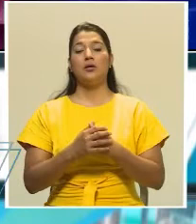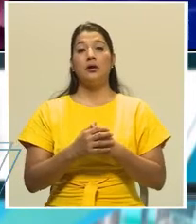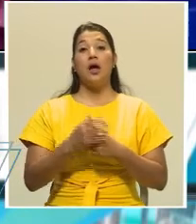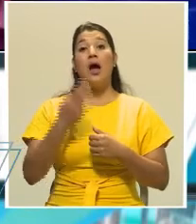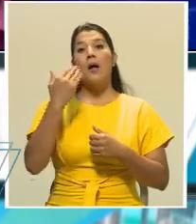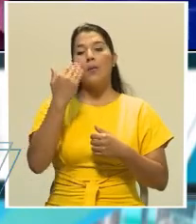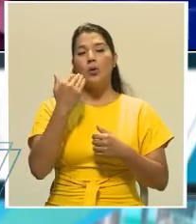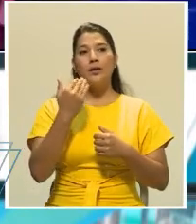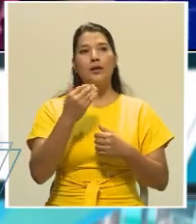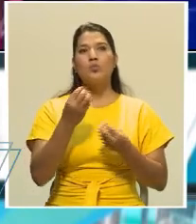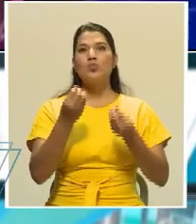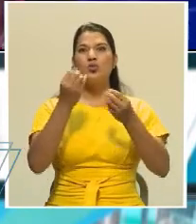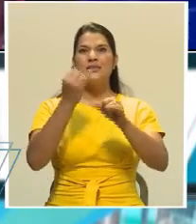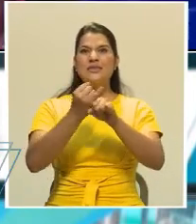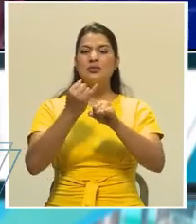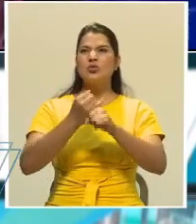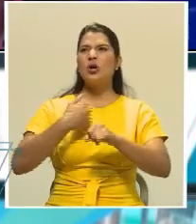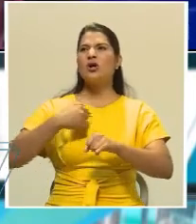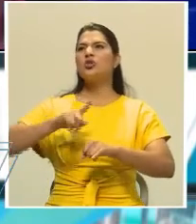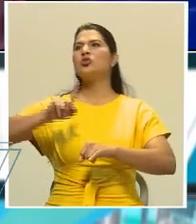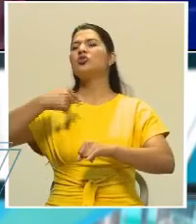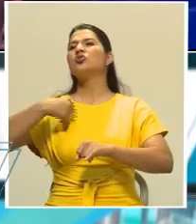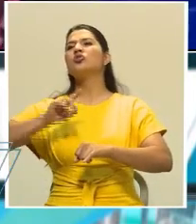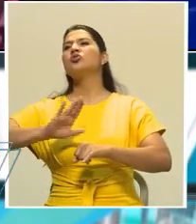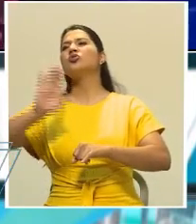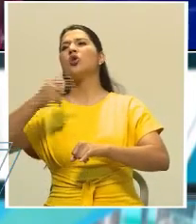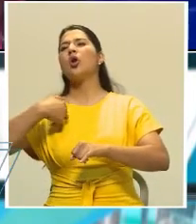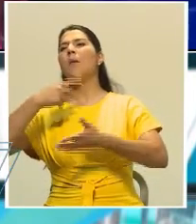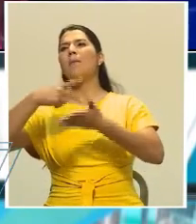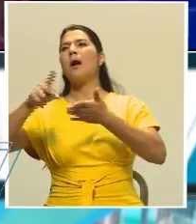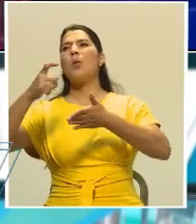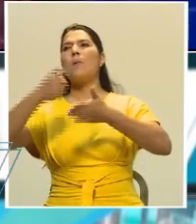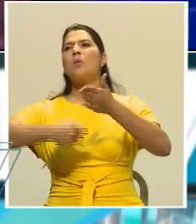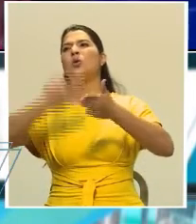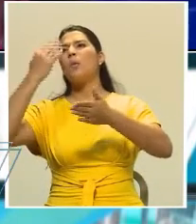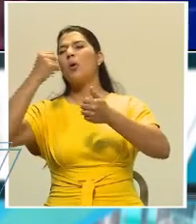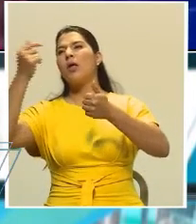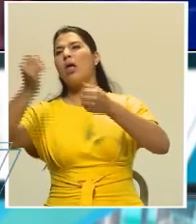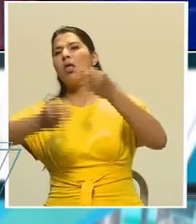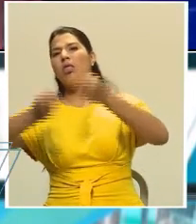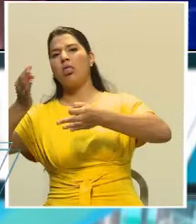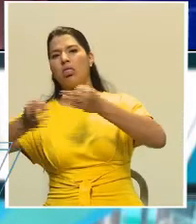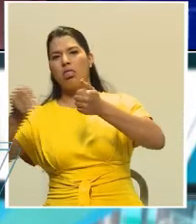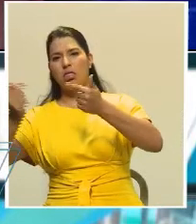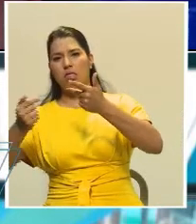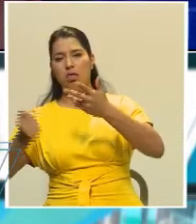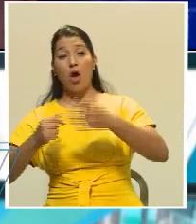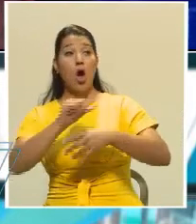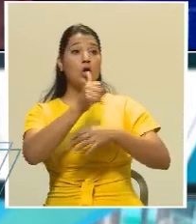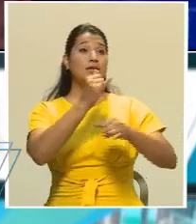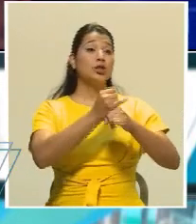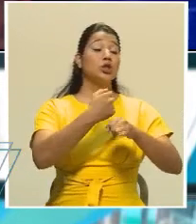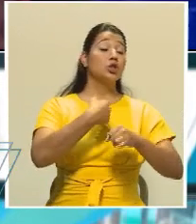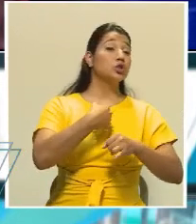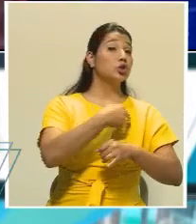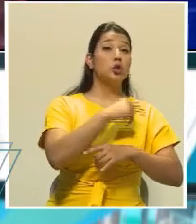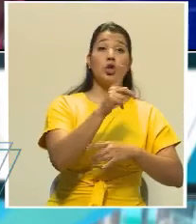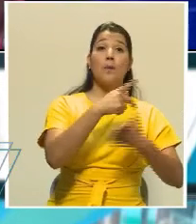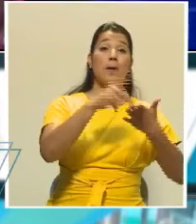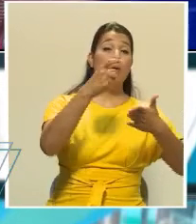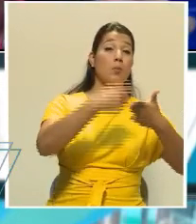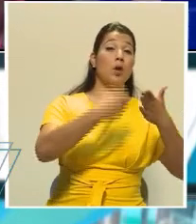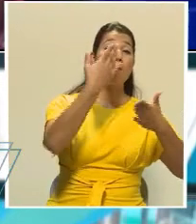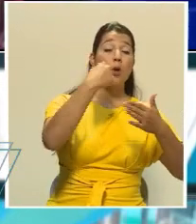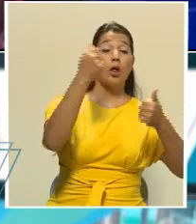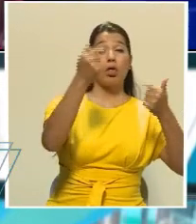cualidades o porque mi negocio es entonces se empezaron a salir. Igual que se salieron de la ley de la administración financiera, o